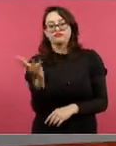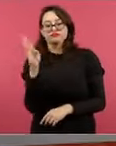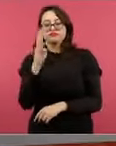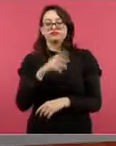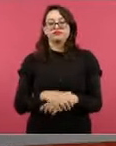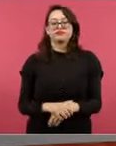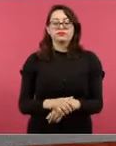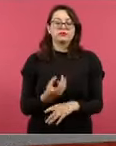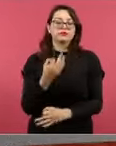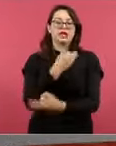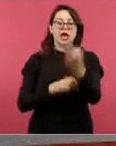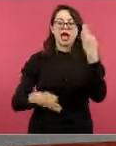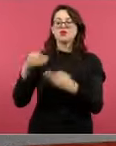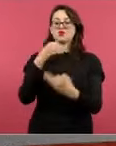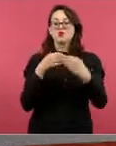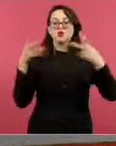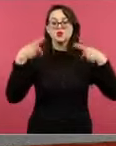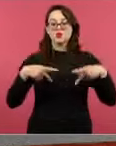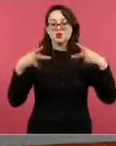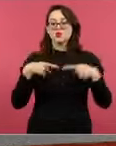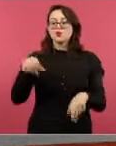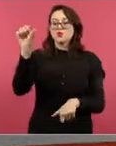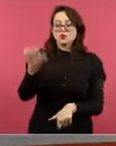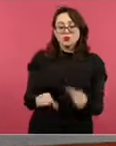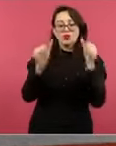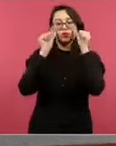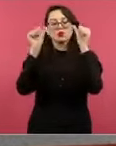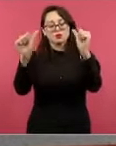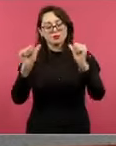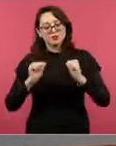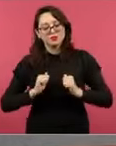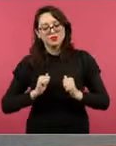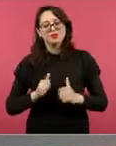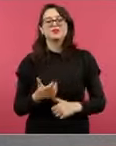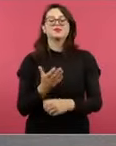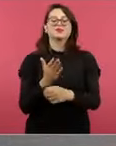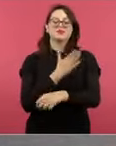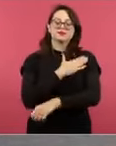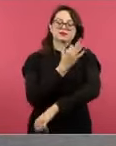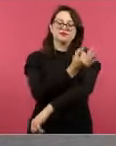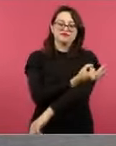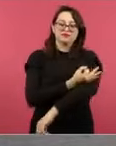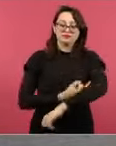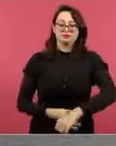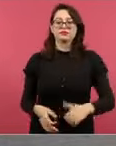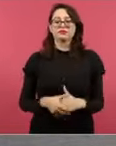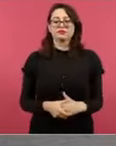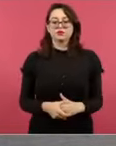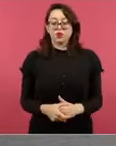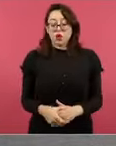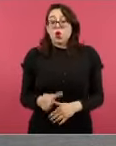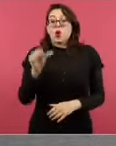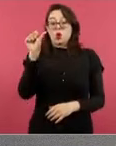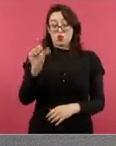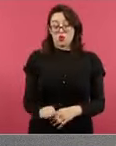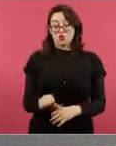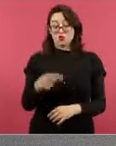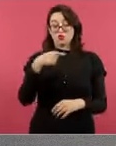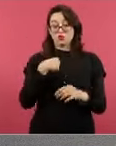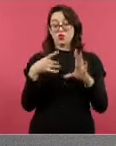todos aquellos que están en este momento. El día de hoy yo les voy a platicar